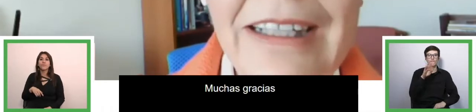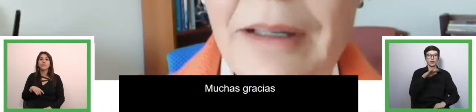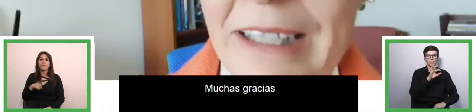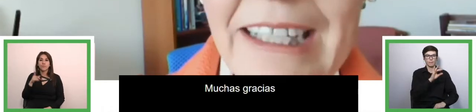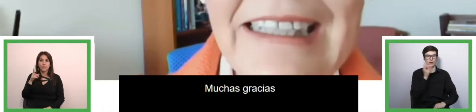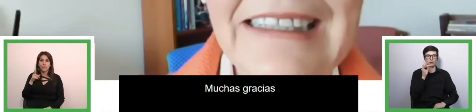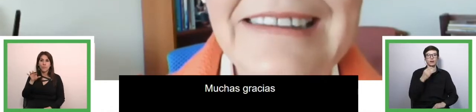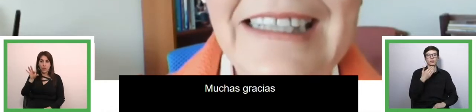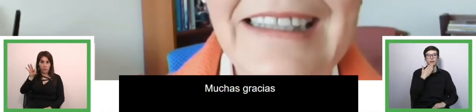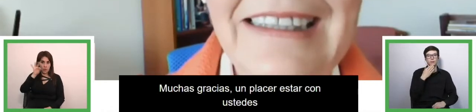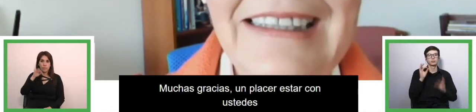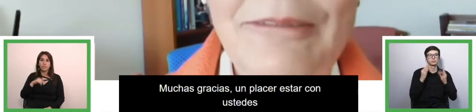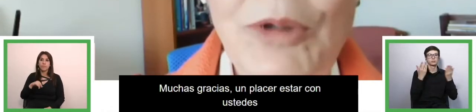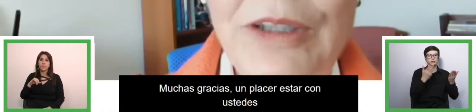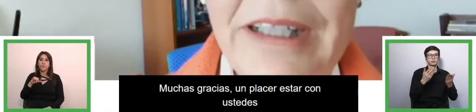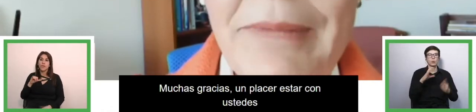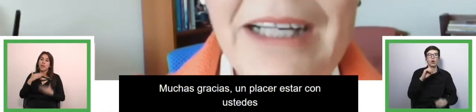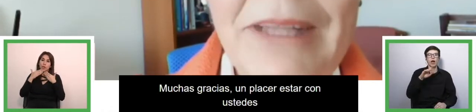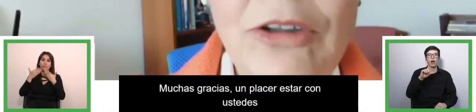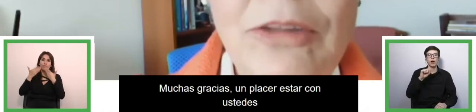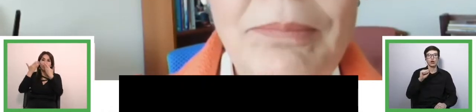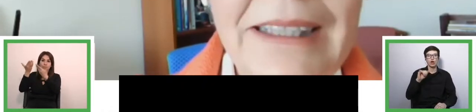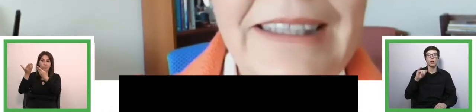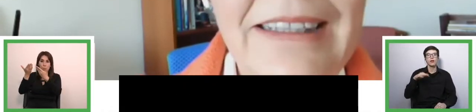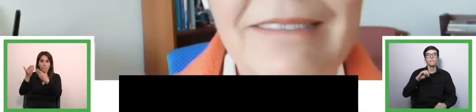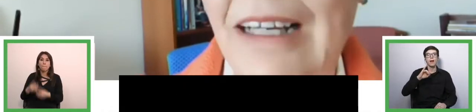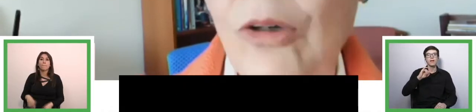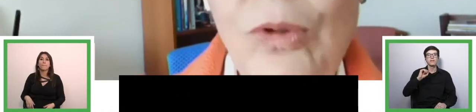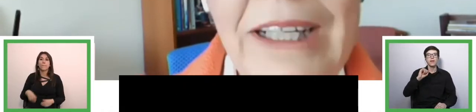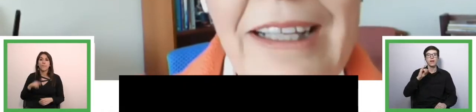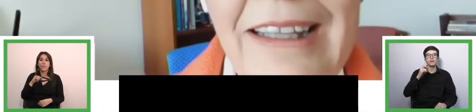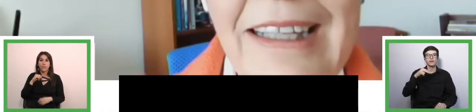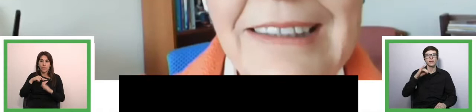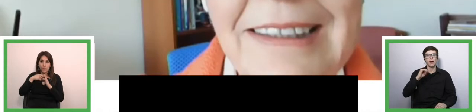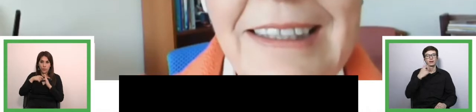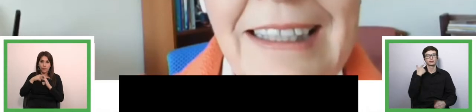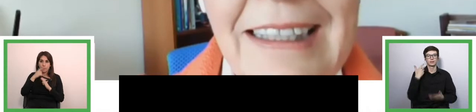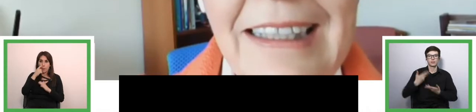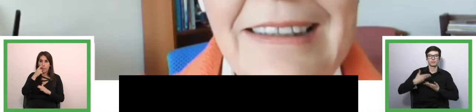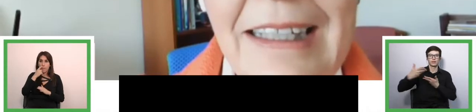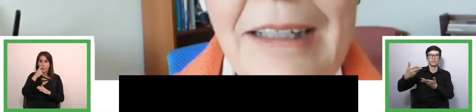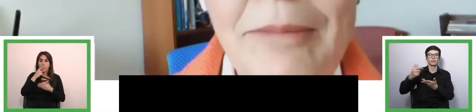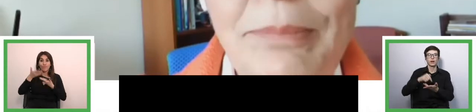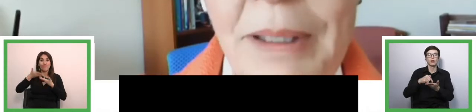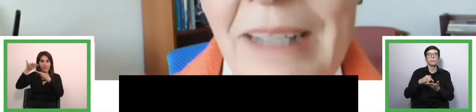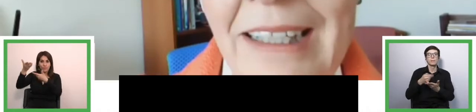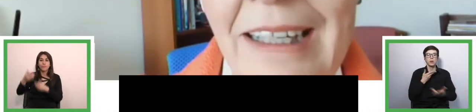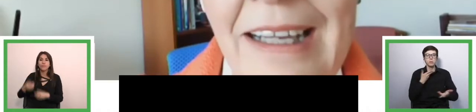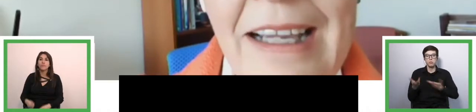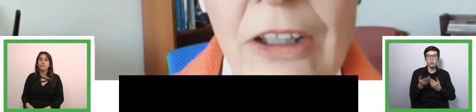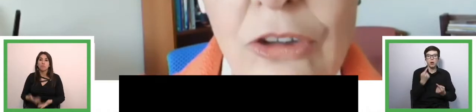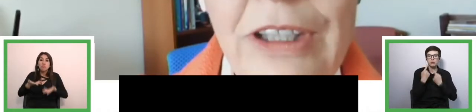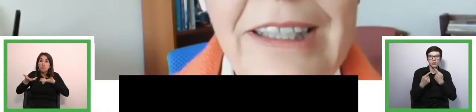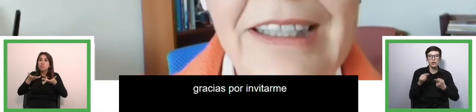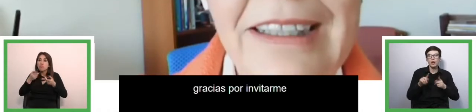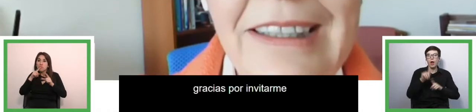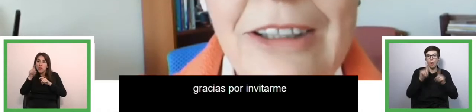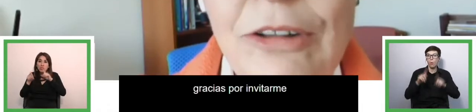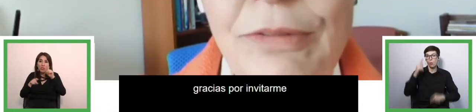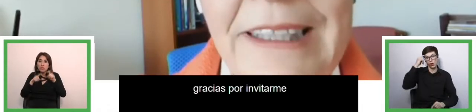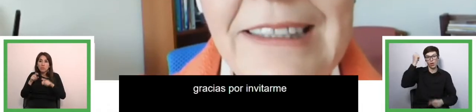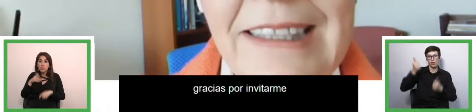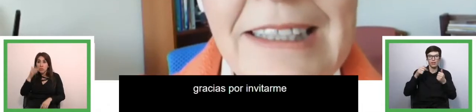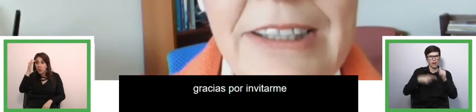a carola y a maría ignacia por invitarme a compartir algunas ideas en esta primera e histórica